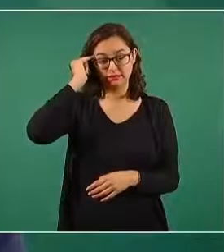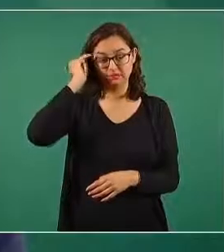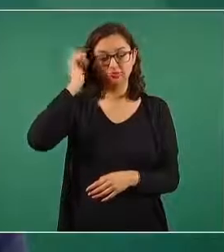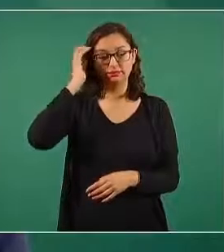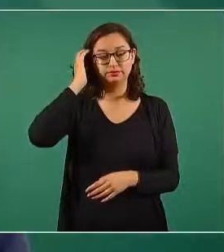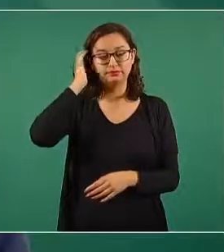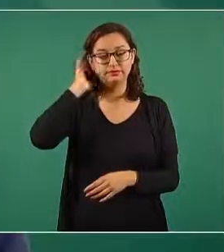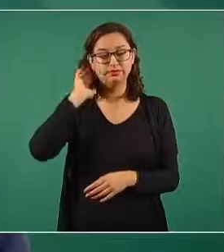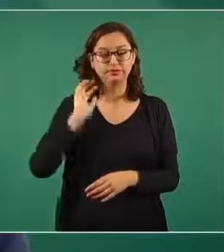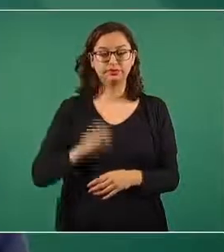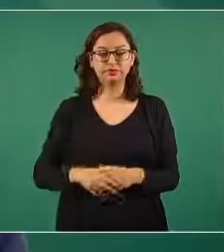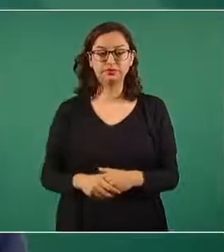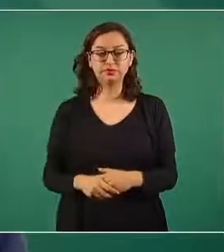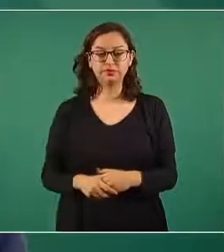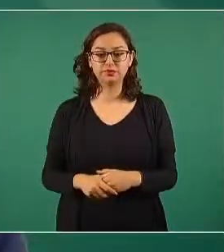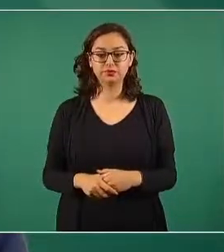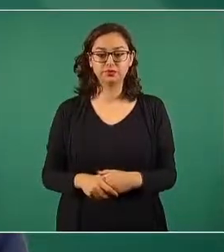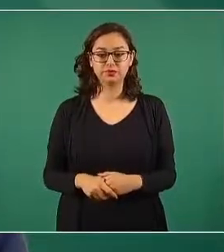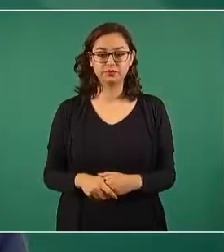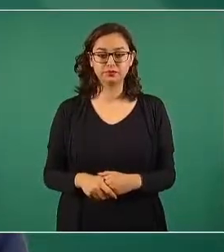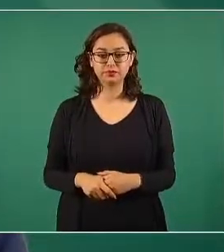indígenas